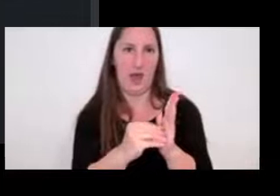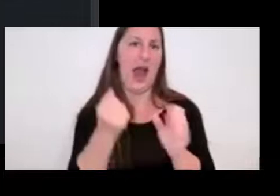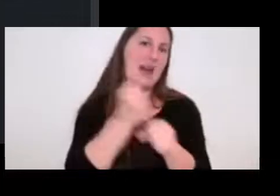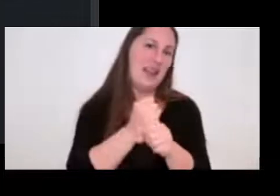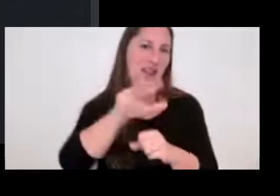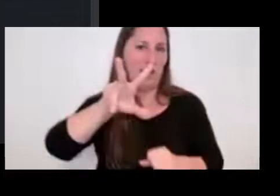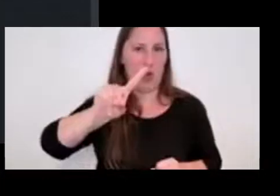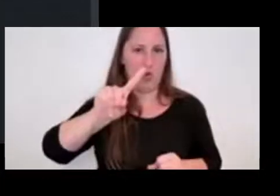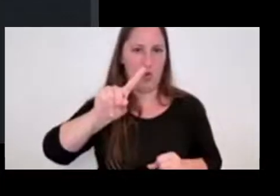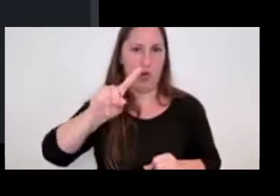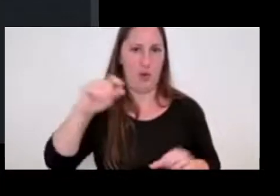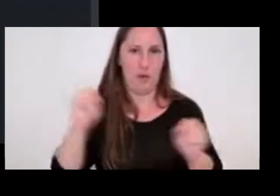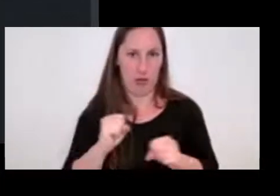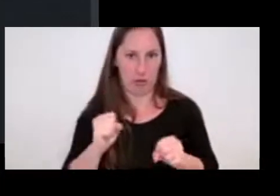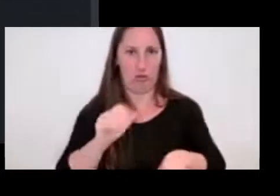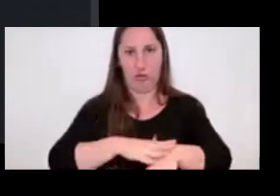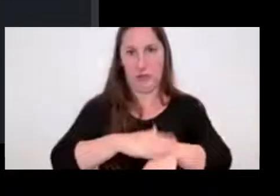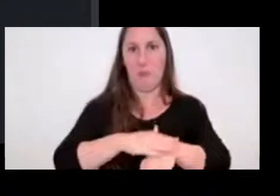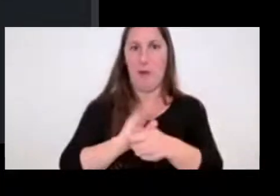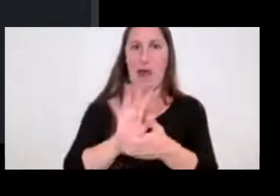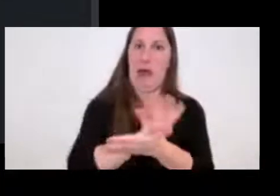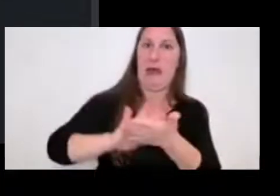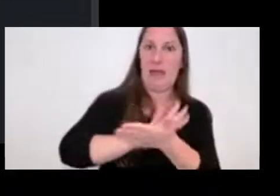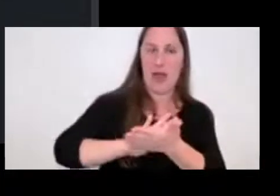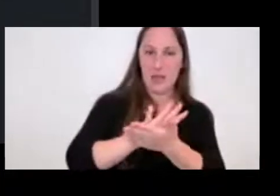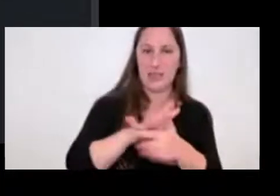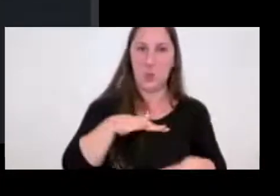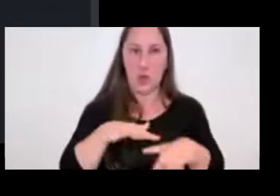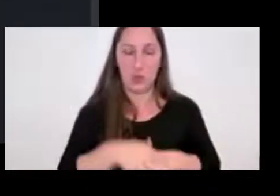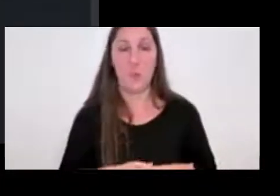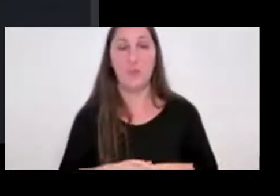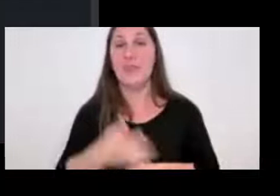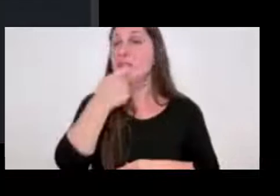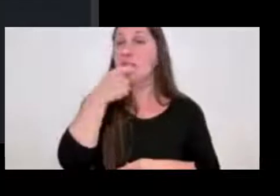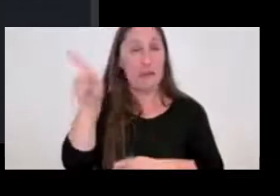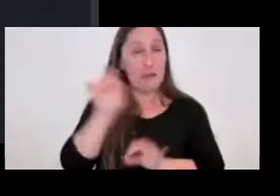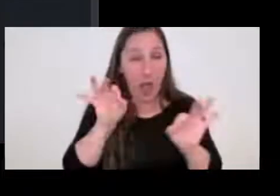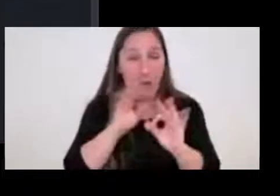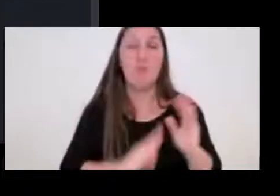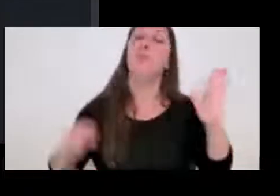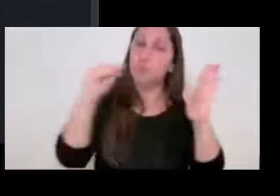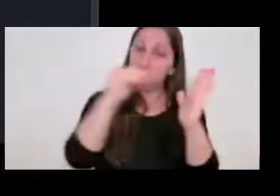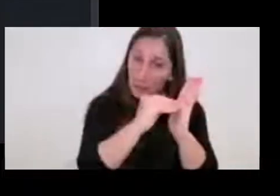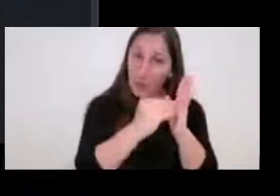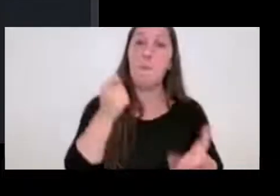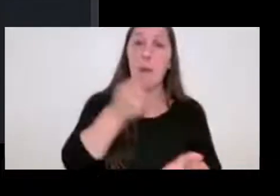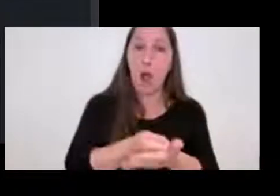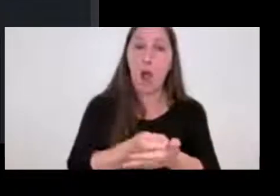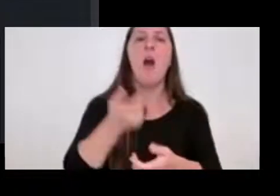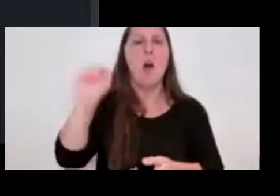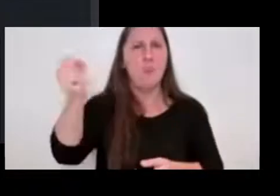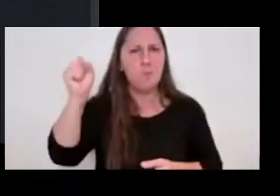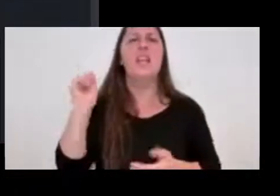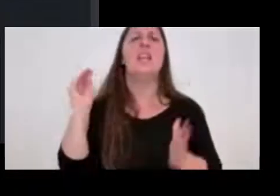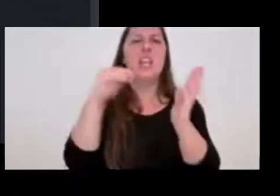marzo, que tiene tiempo de corregir, digamos. Y si no lo hizo, tiene que inscribirse y pagar. Y hubo casos en donde se inscribió, pagó y después le